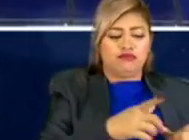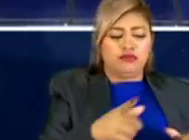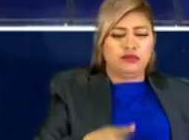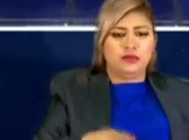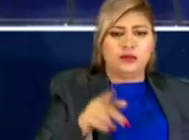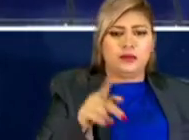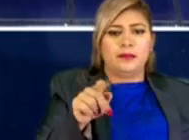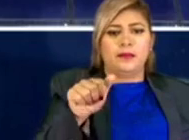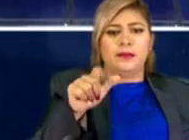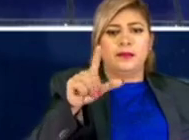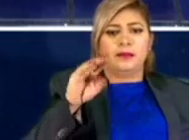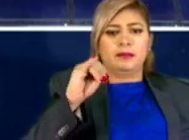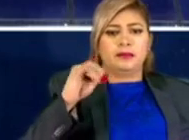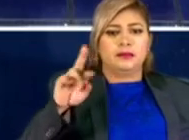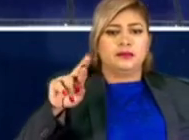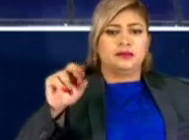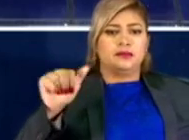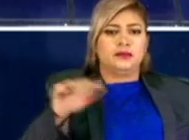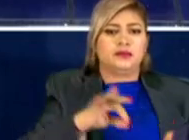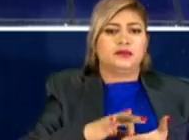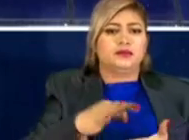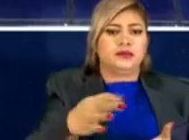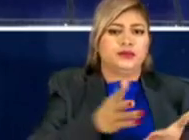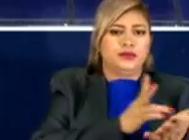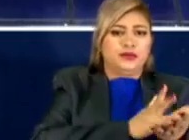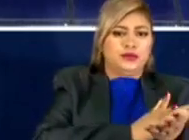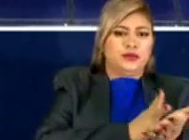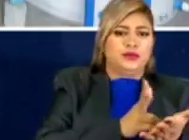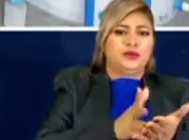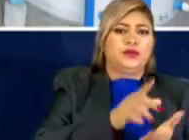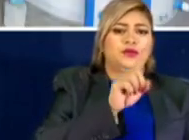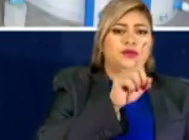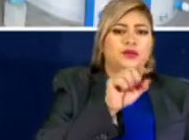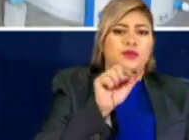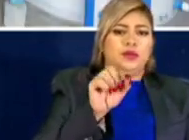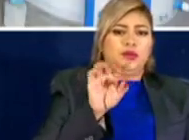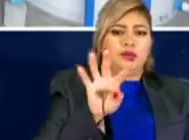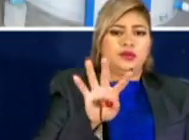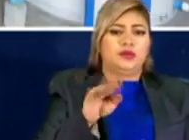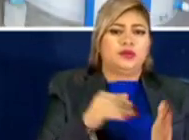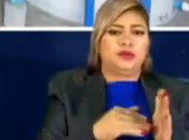Chiriquí, con una inversión de 1.4 millones de balboas.